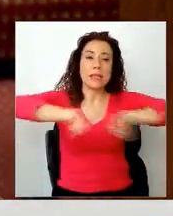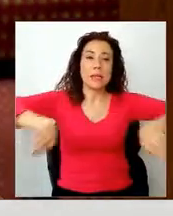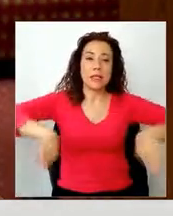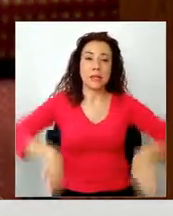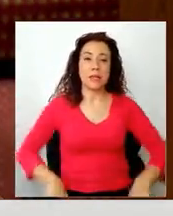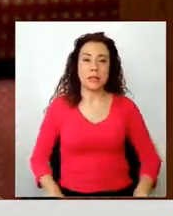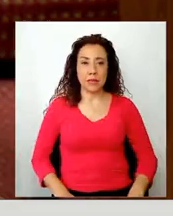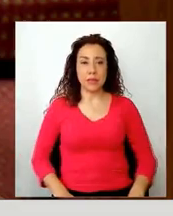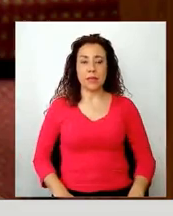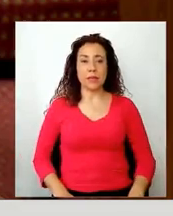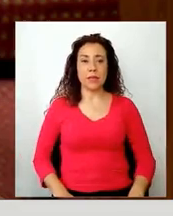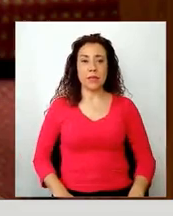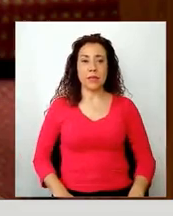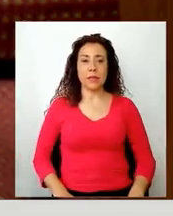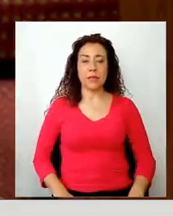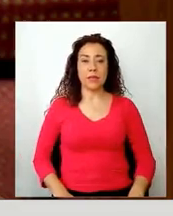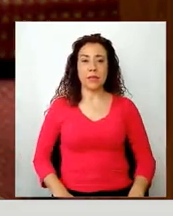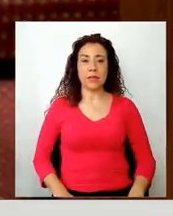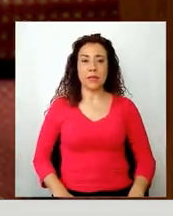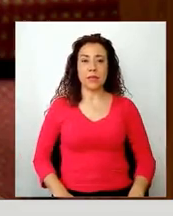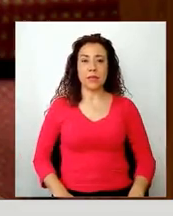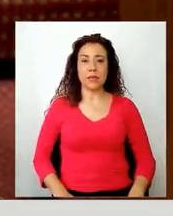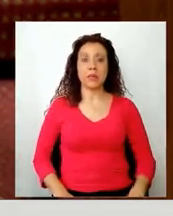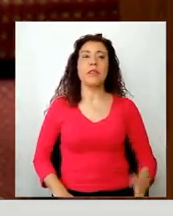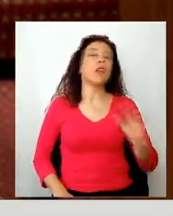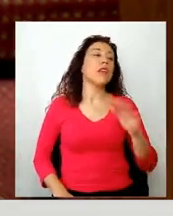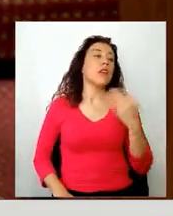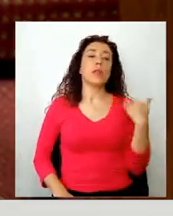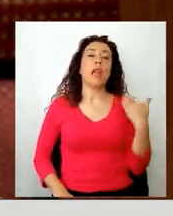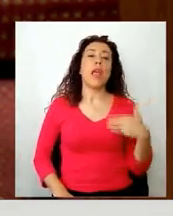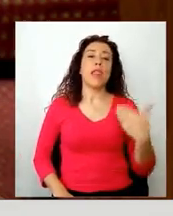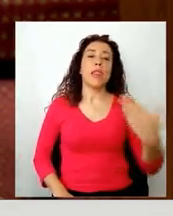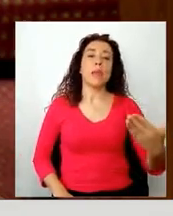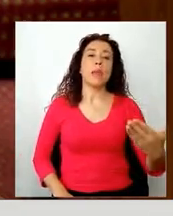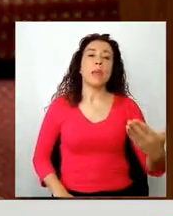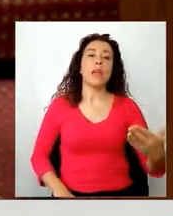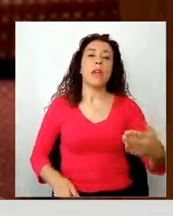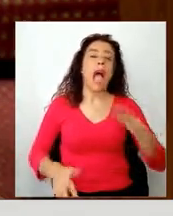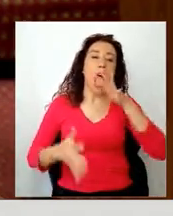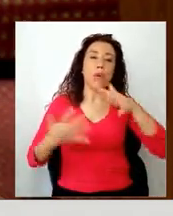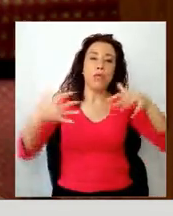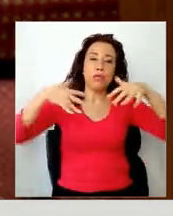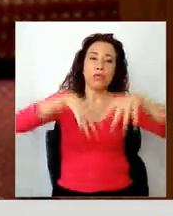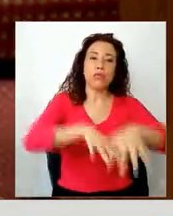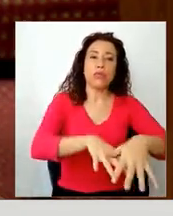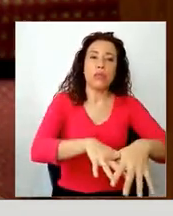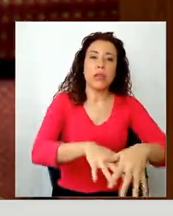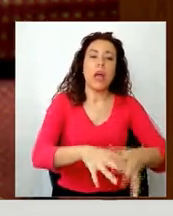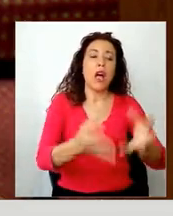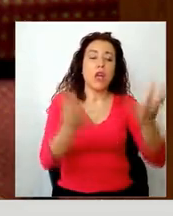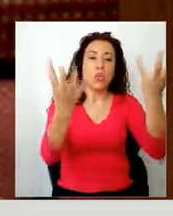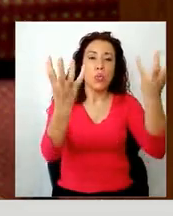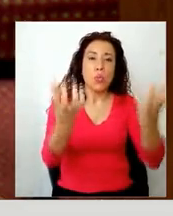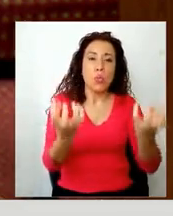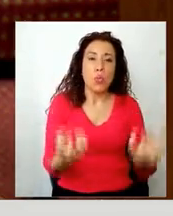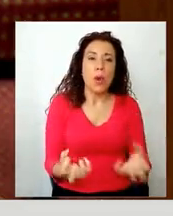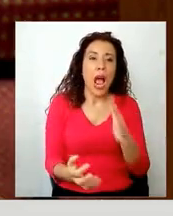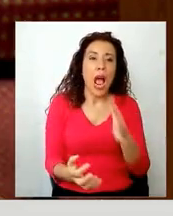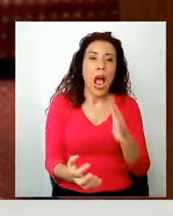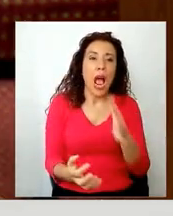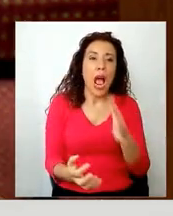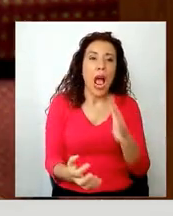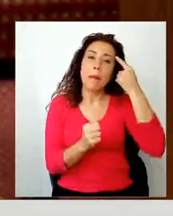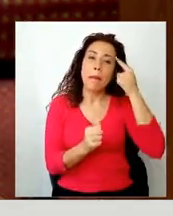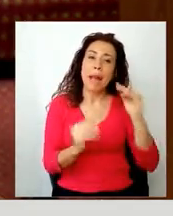que caigan posteriormente a un sistema de captación de las aguas juntas pero que de las casas al menos